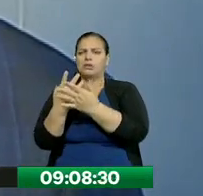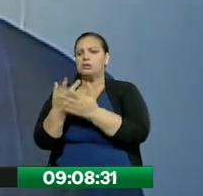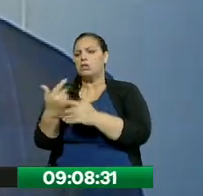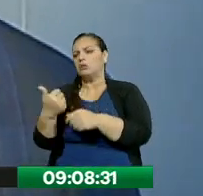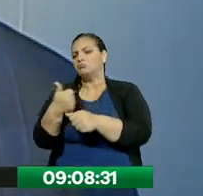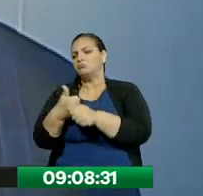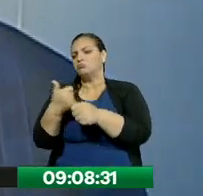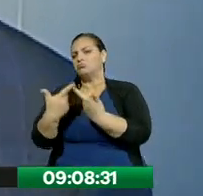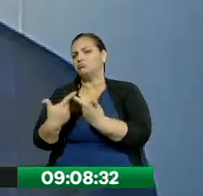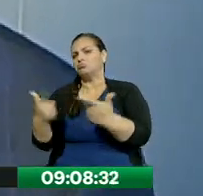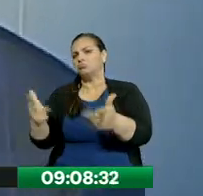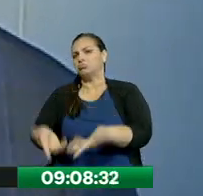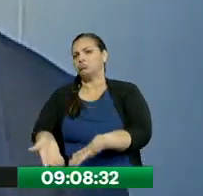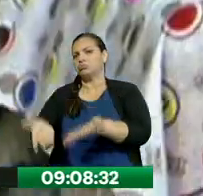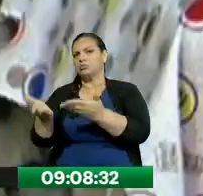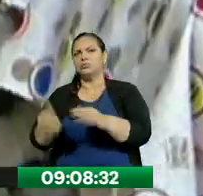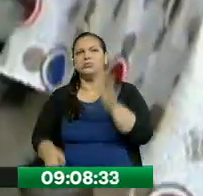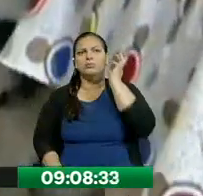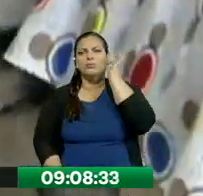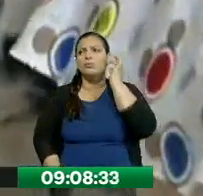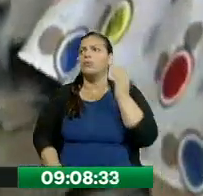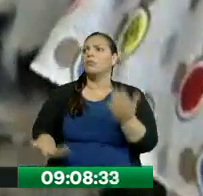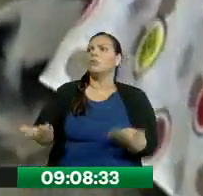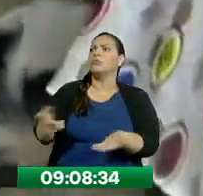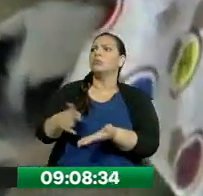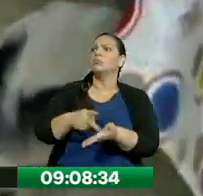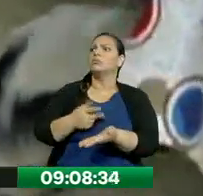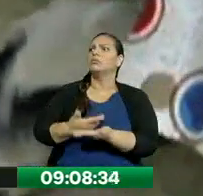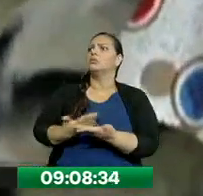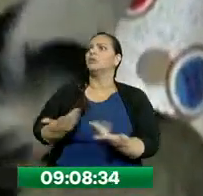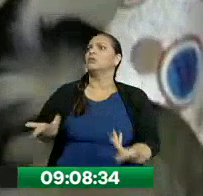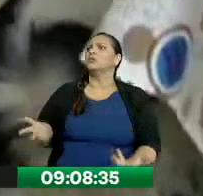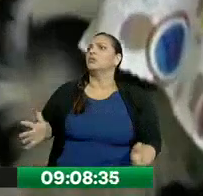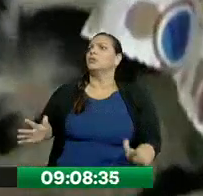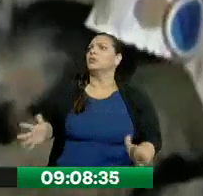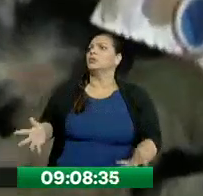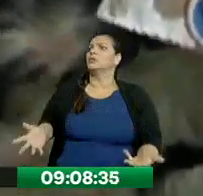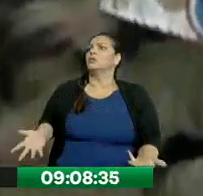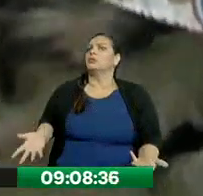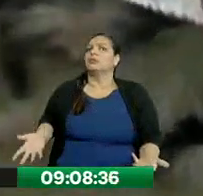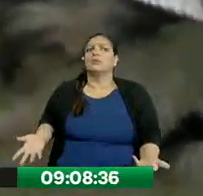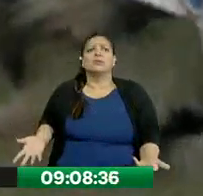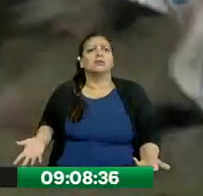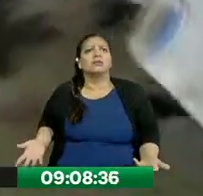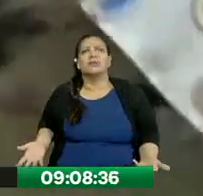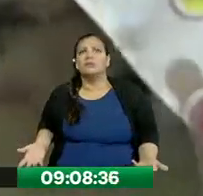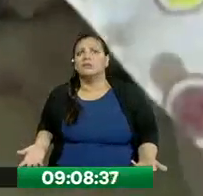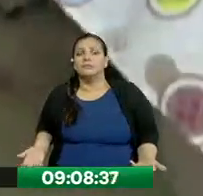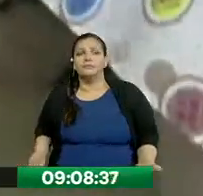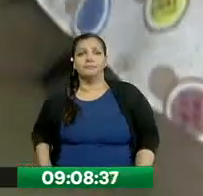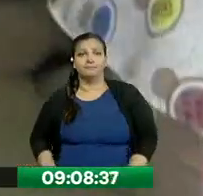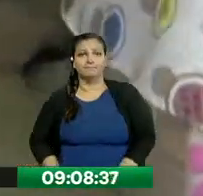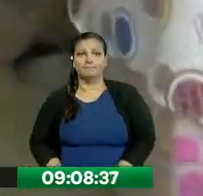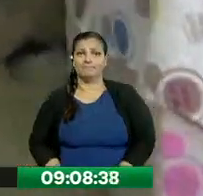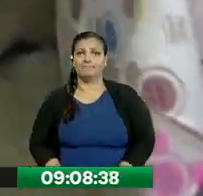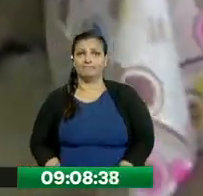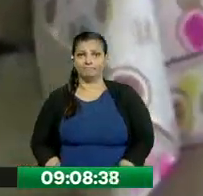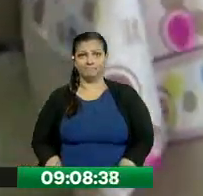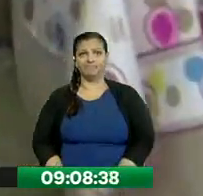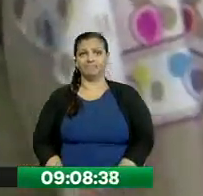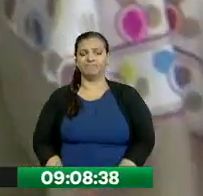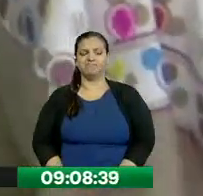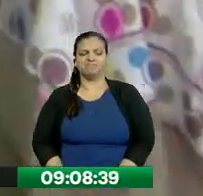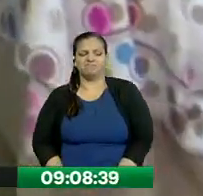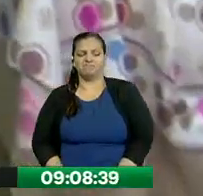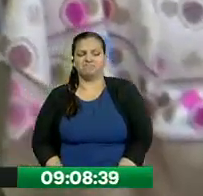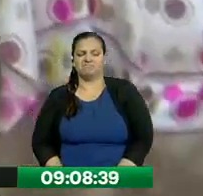cual dejaría en completo estado de indefensión a mi defendida, porque como ella bien lo ha manifestado, no hay una intención de querer reparar